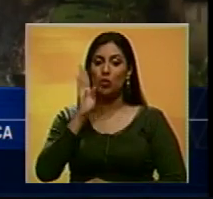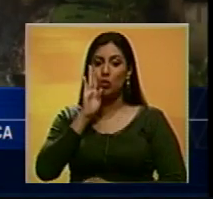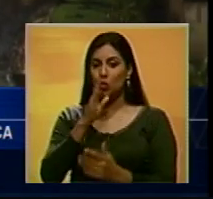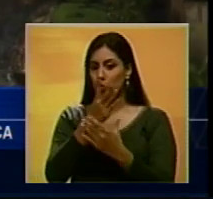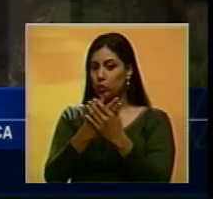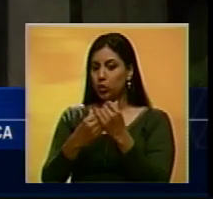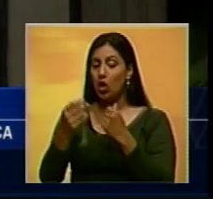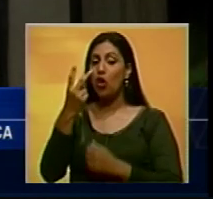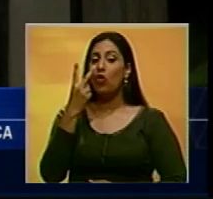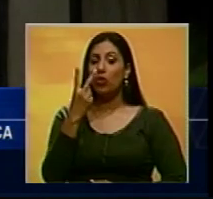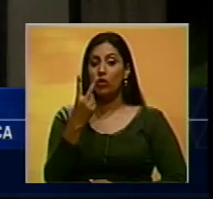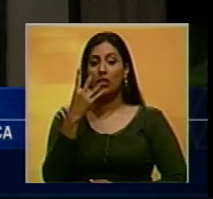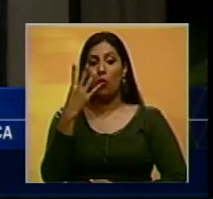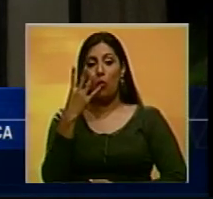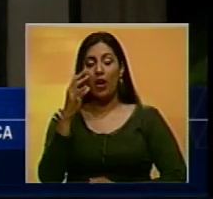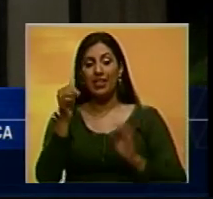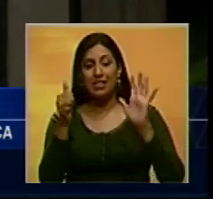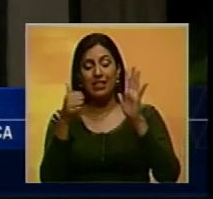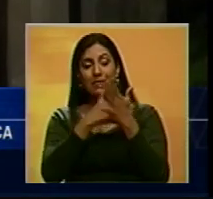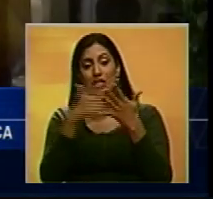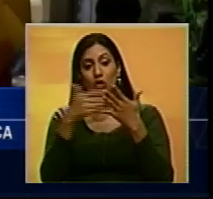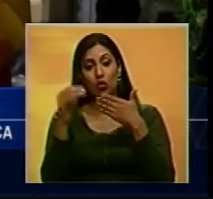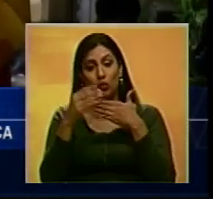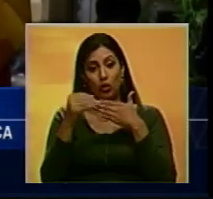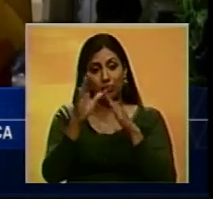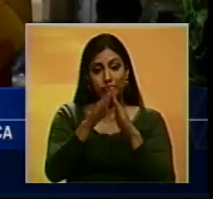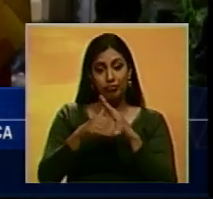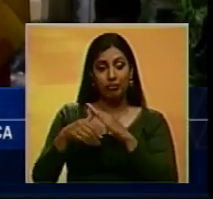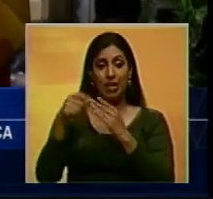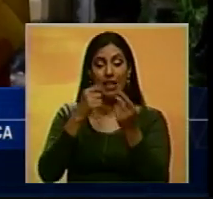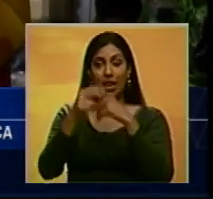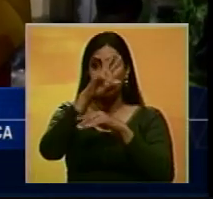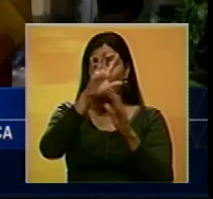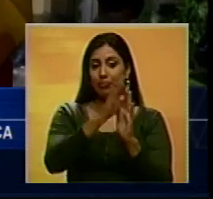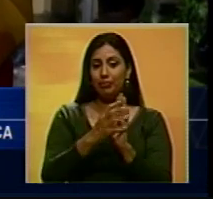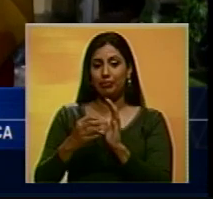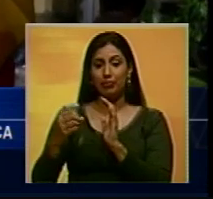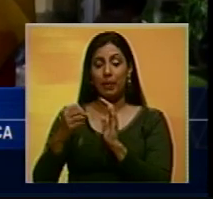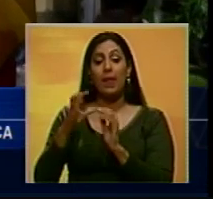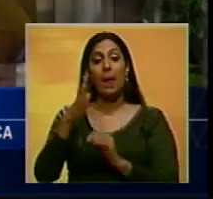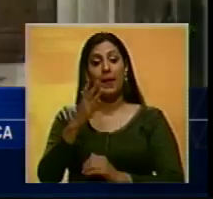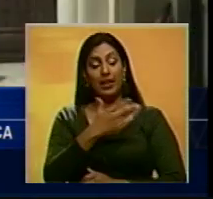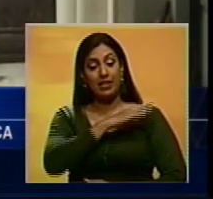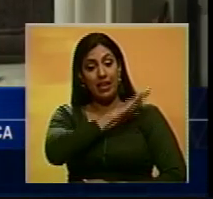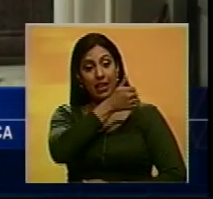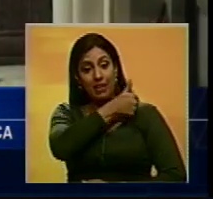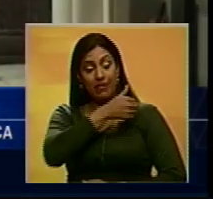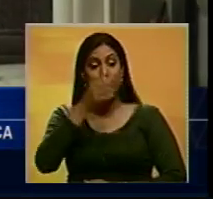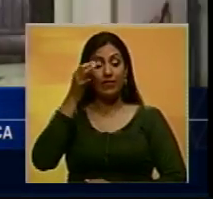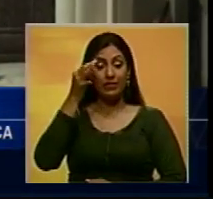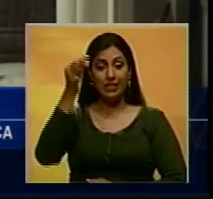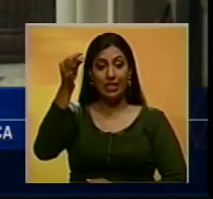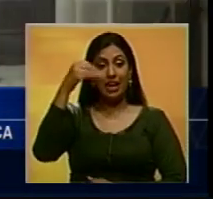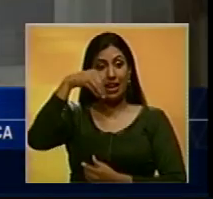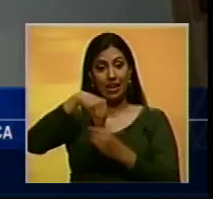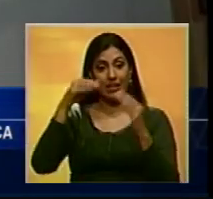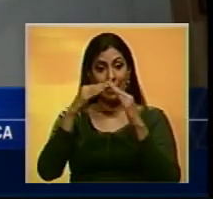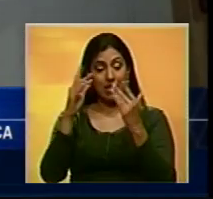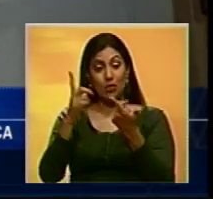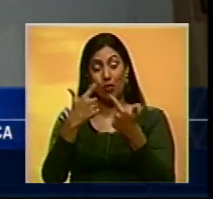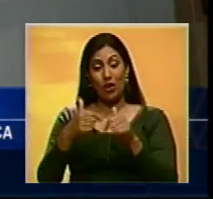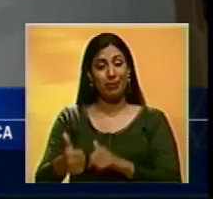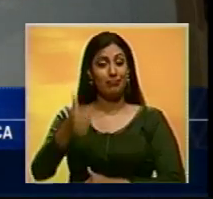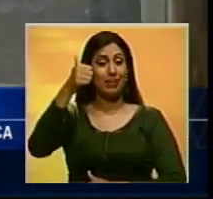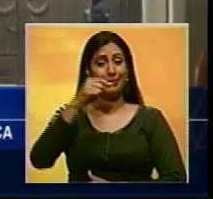desviar 246 millones de dólares del presupuesto nacional. Según el jefe fiscal, en la residencia ubicada en una de las zonas